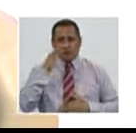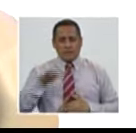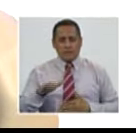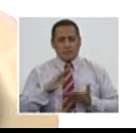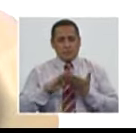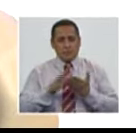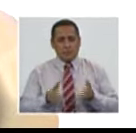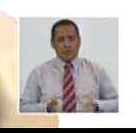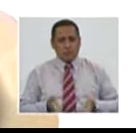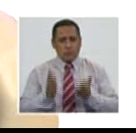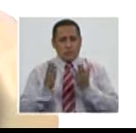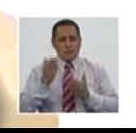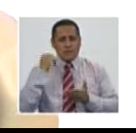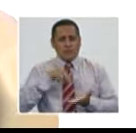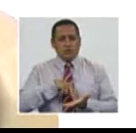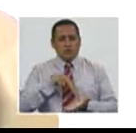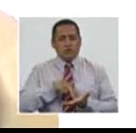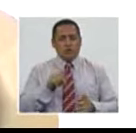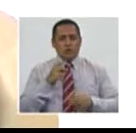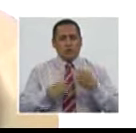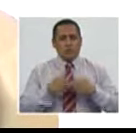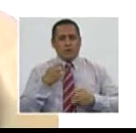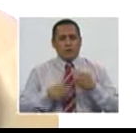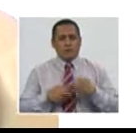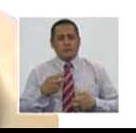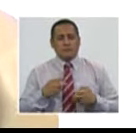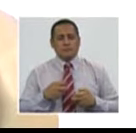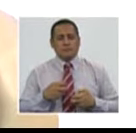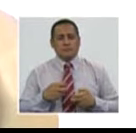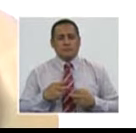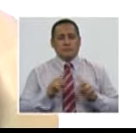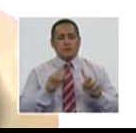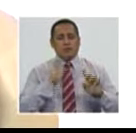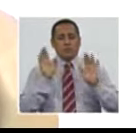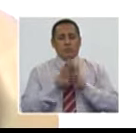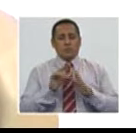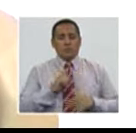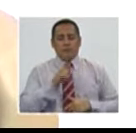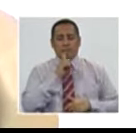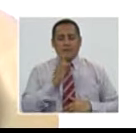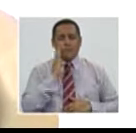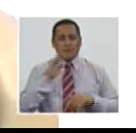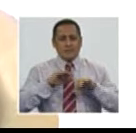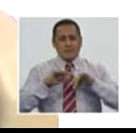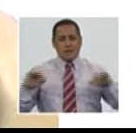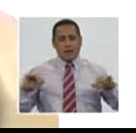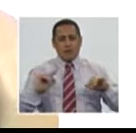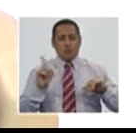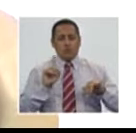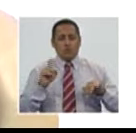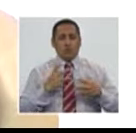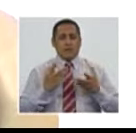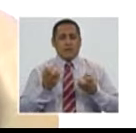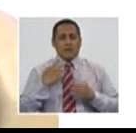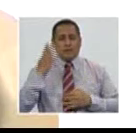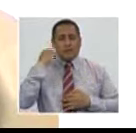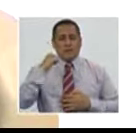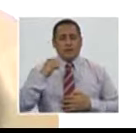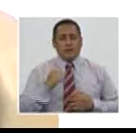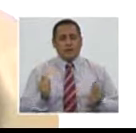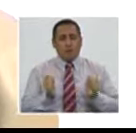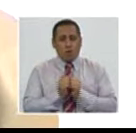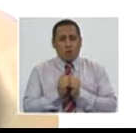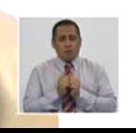el menor está viajando y esta puede ser vía notarial si no hay ningún inconveniente si los padres están separados o uno no quiere que